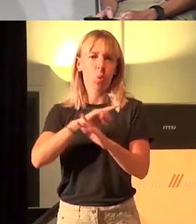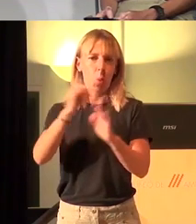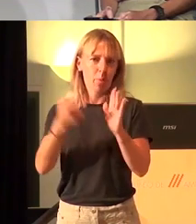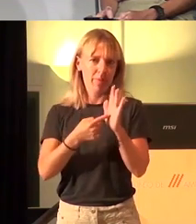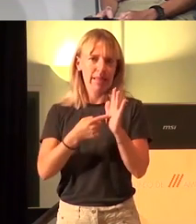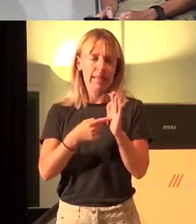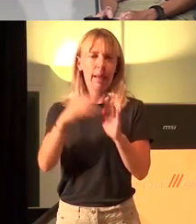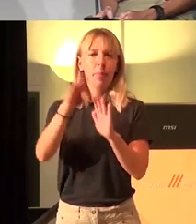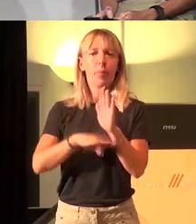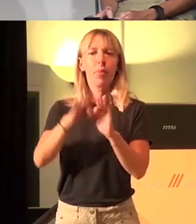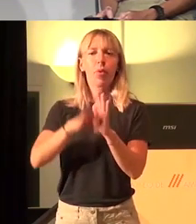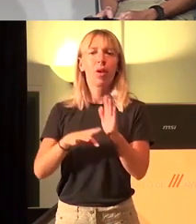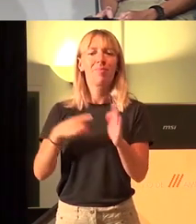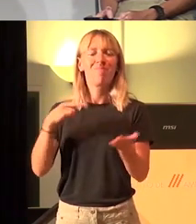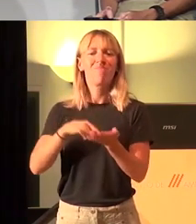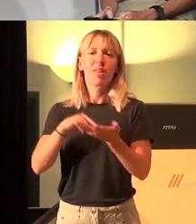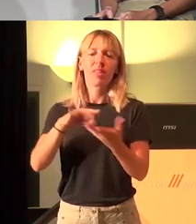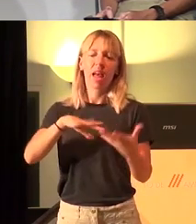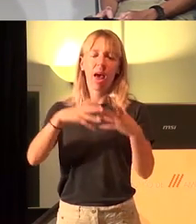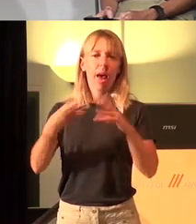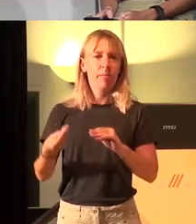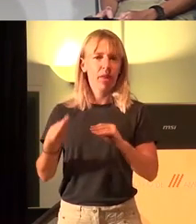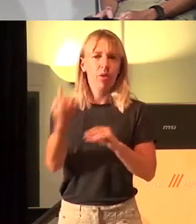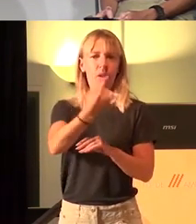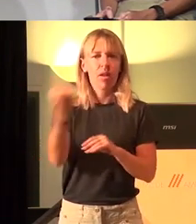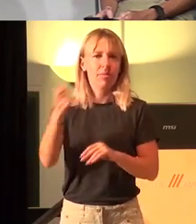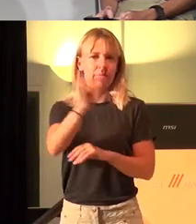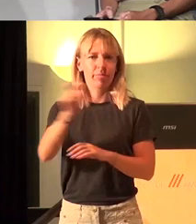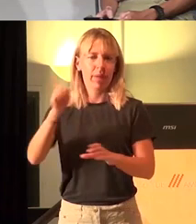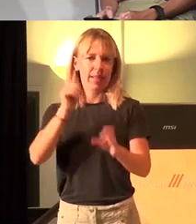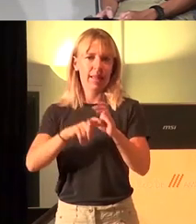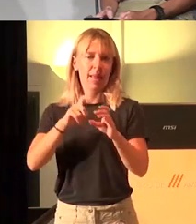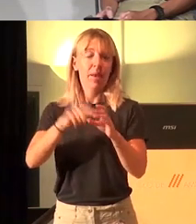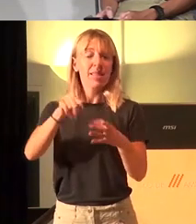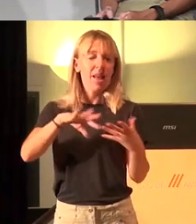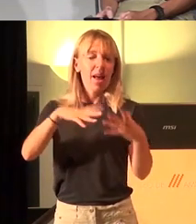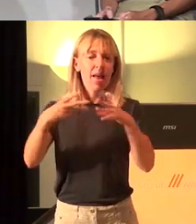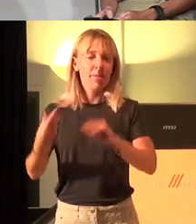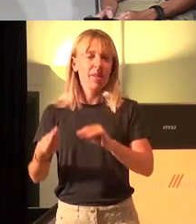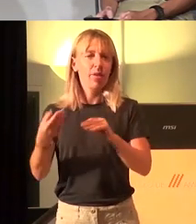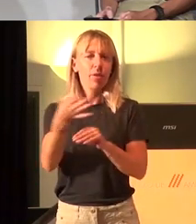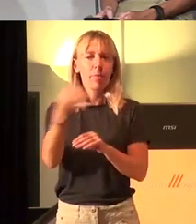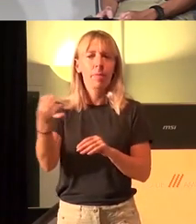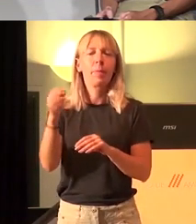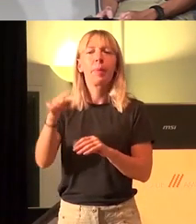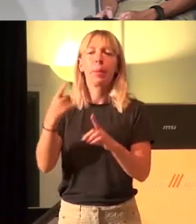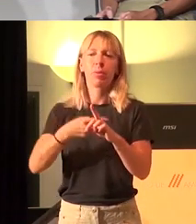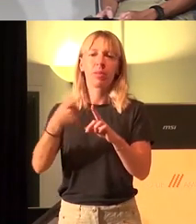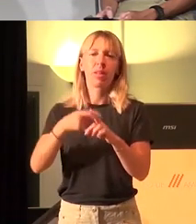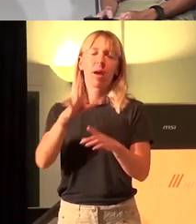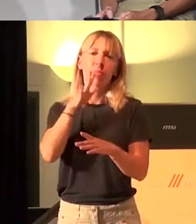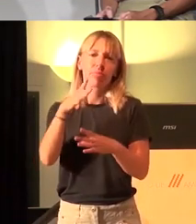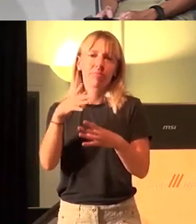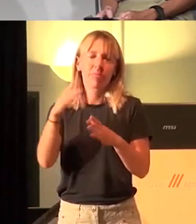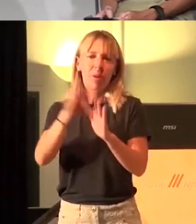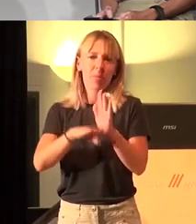programa que exige una adaptación milimétrica a los participantes y esa adaptación milimétrica la hemos utilizado para programar